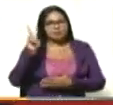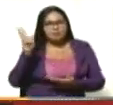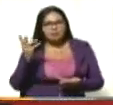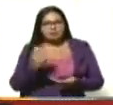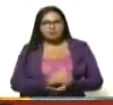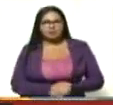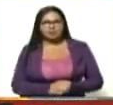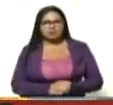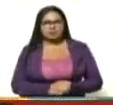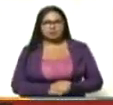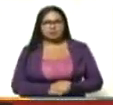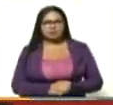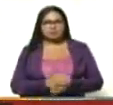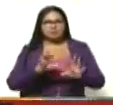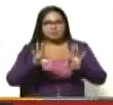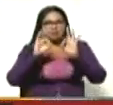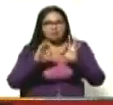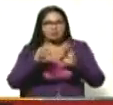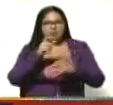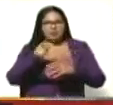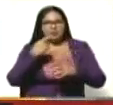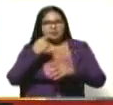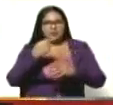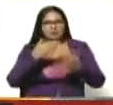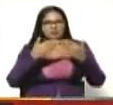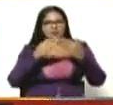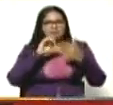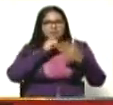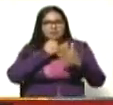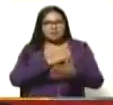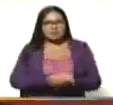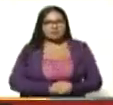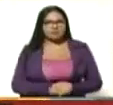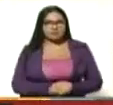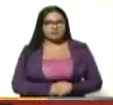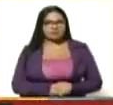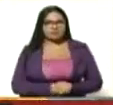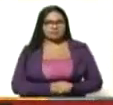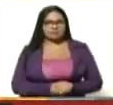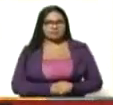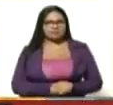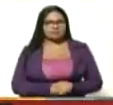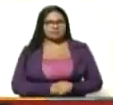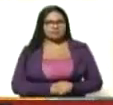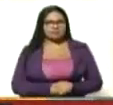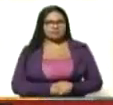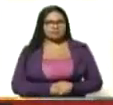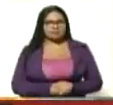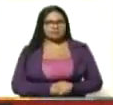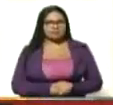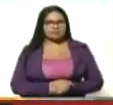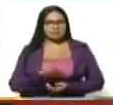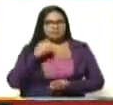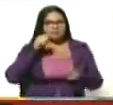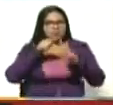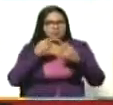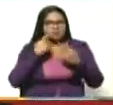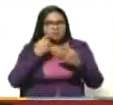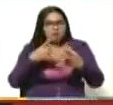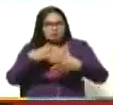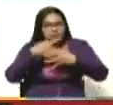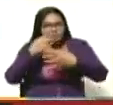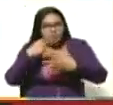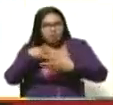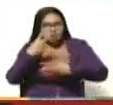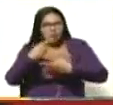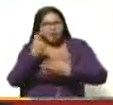with especialmente con las palabras habladas. Quite a suppression of the voice. Tenemos cierta supresión de la voz